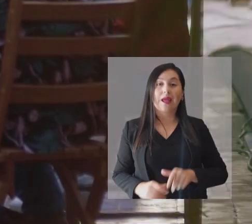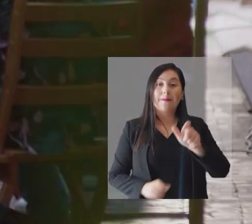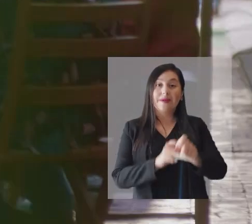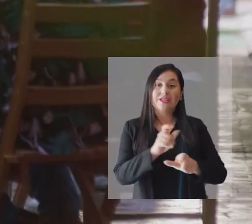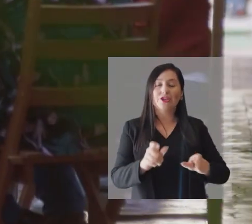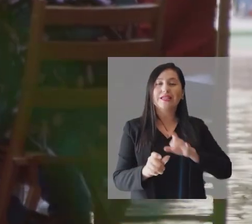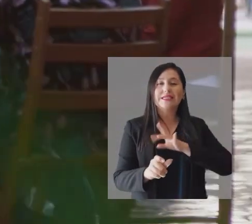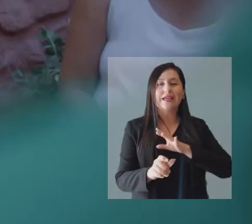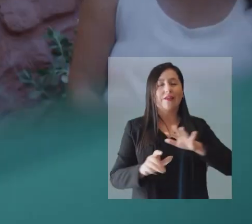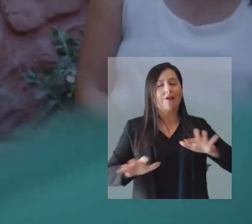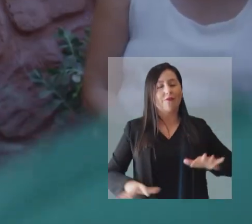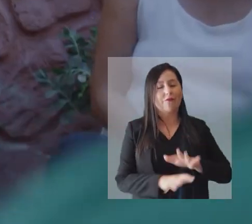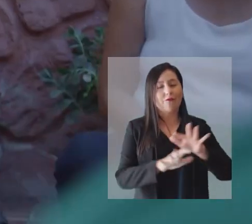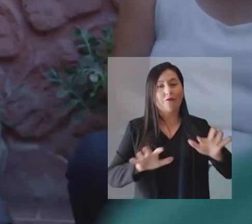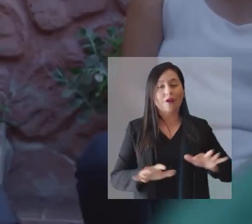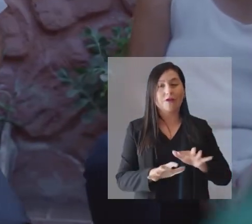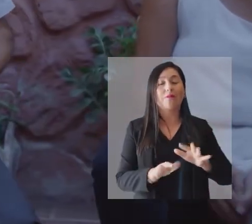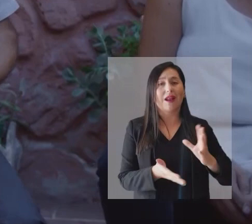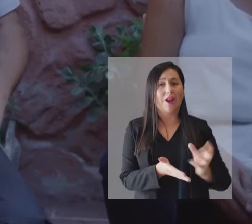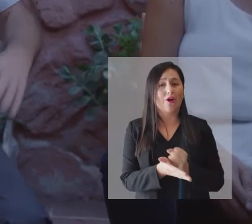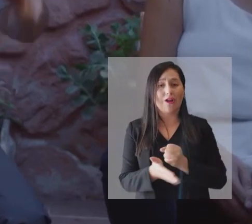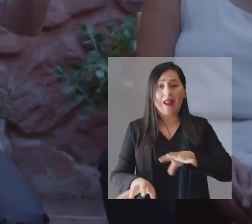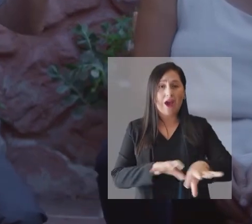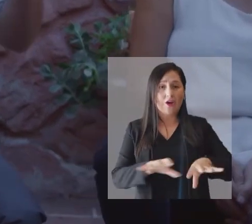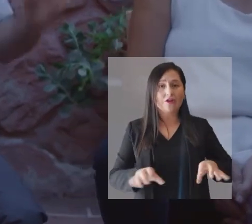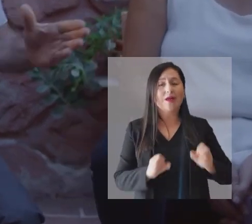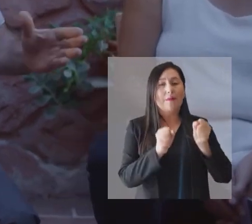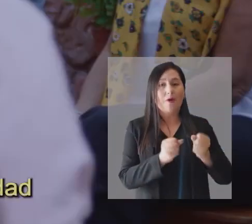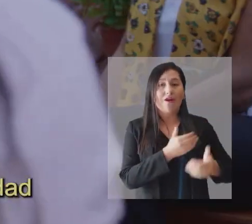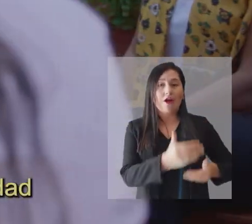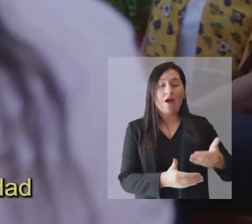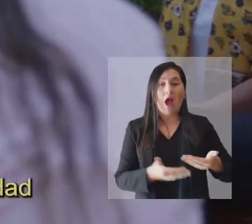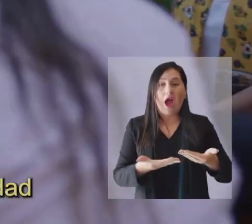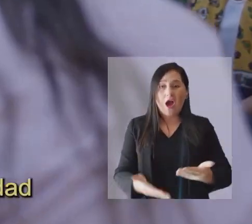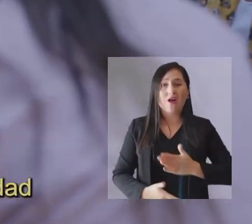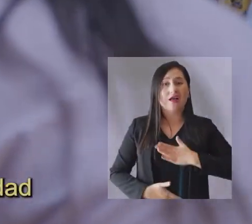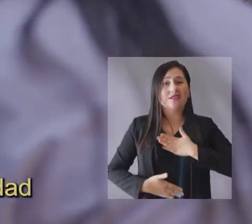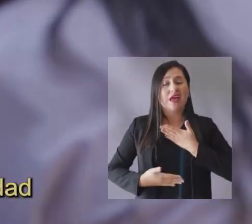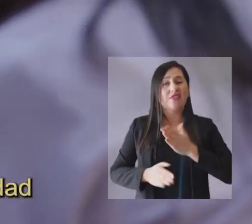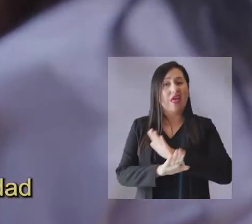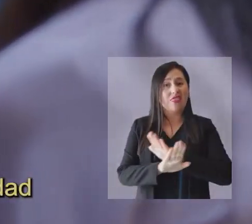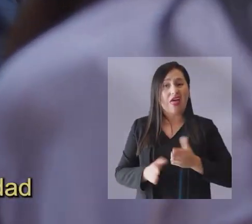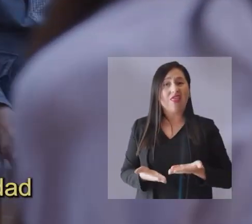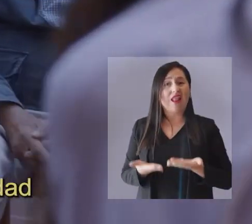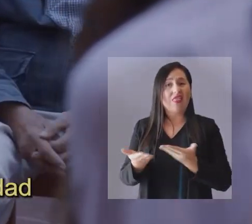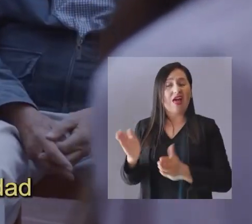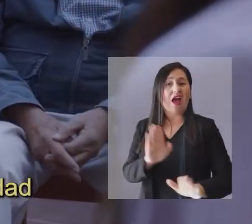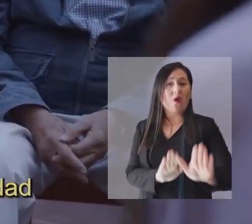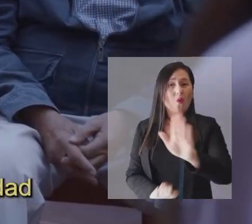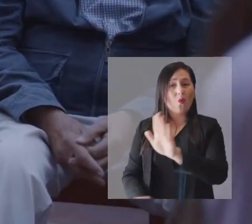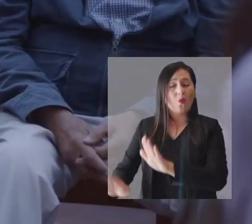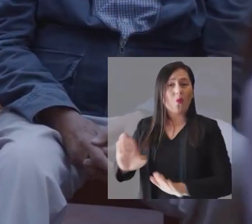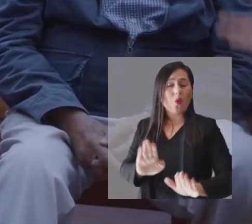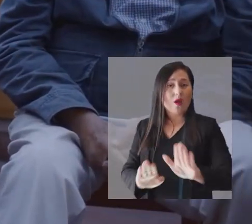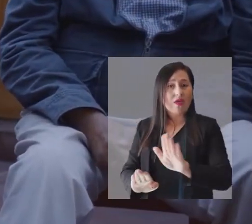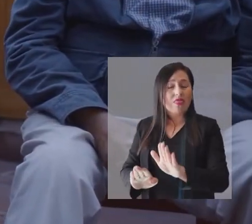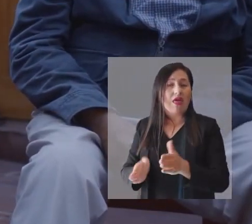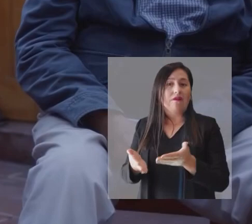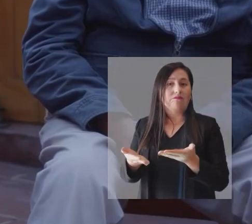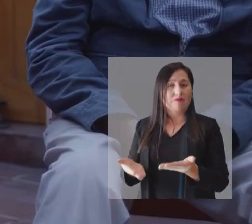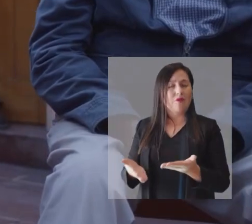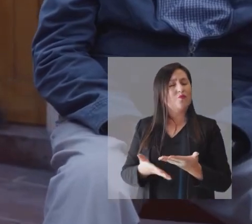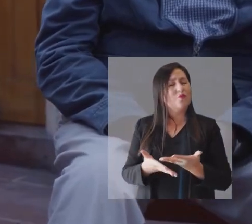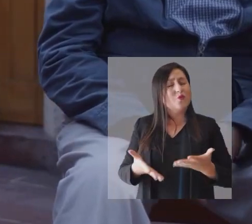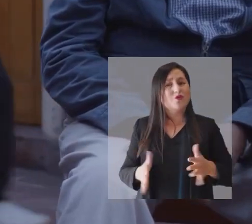los chilenos se parten el lomo por tener lo que tienen por avanzar y ahora sienten que nadie les da seguridad que puedan